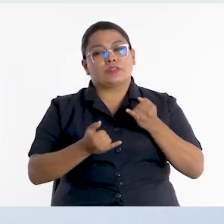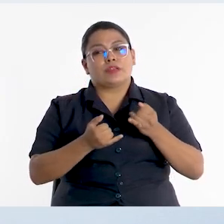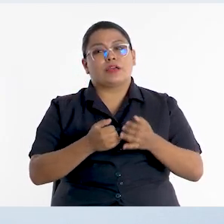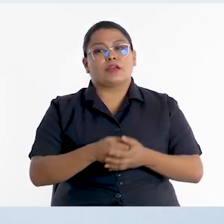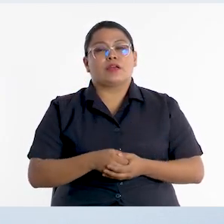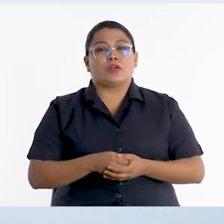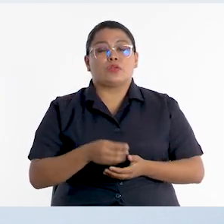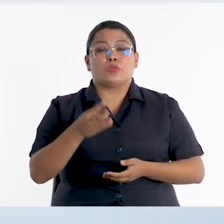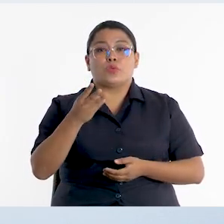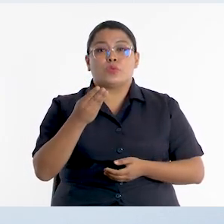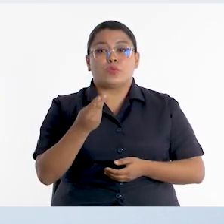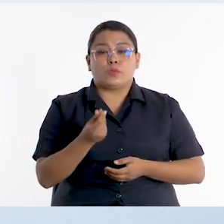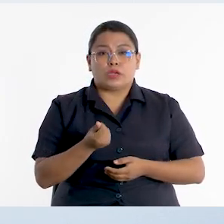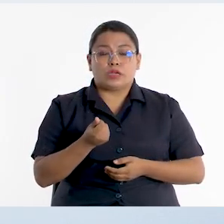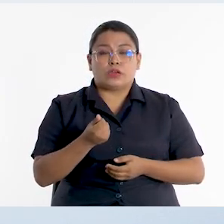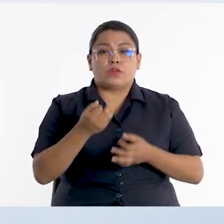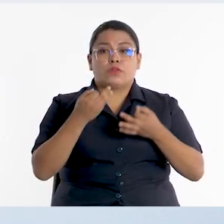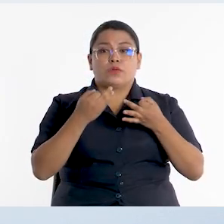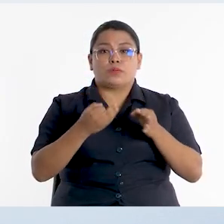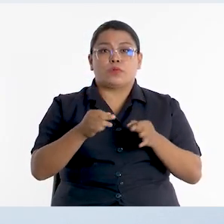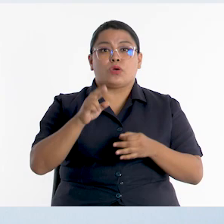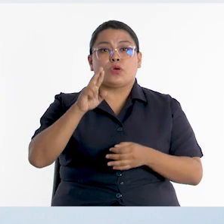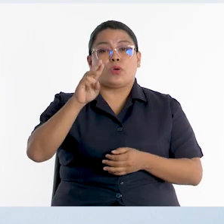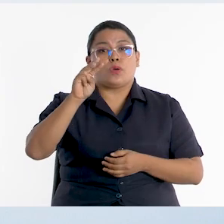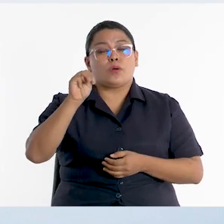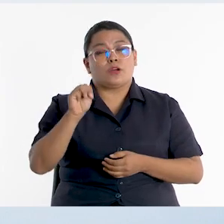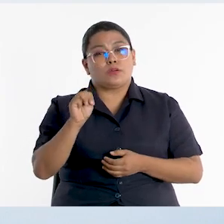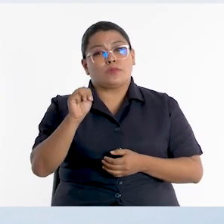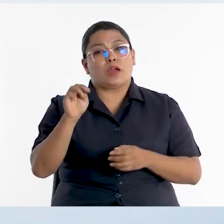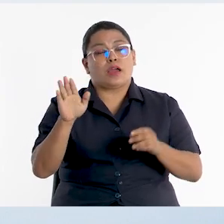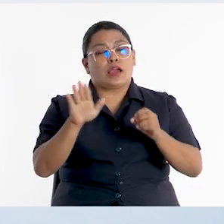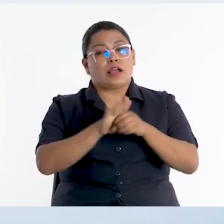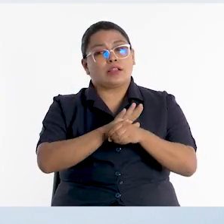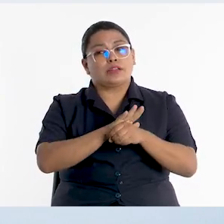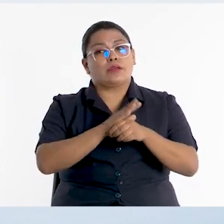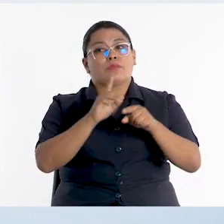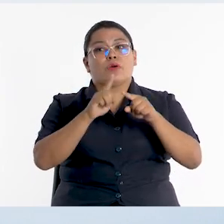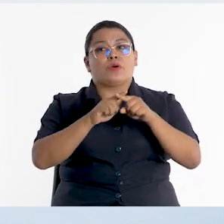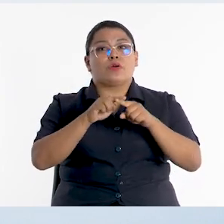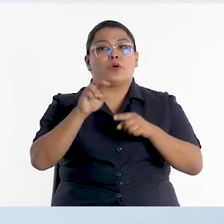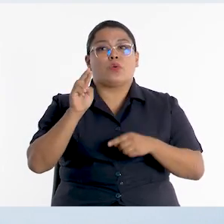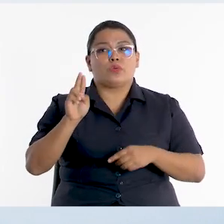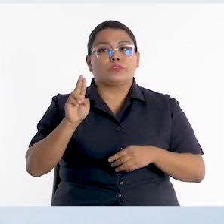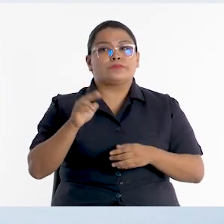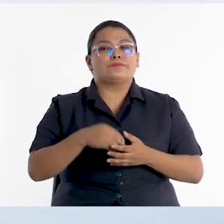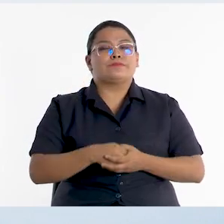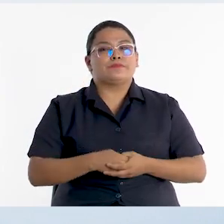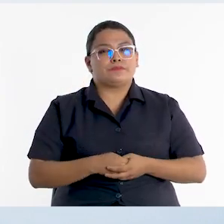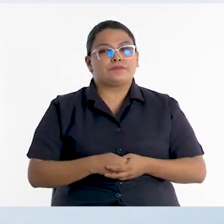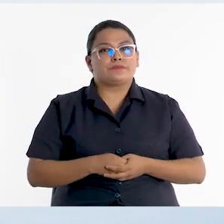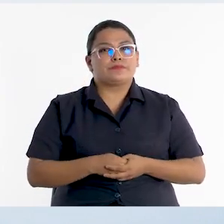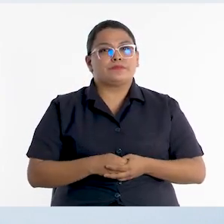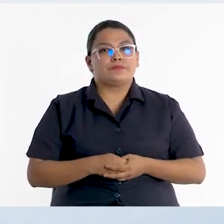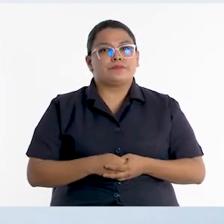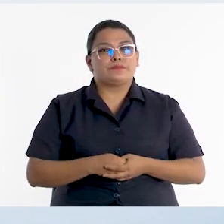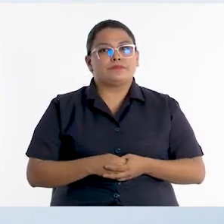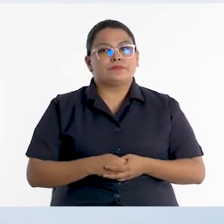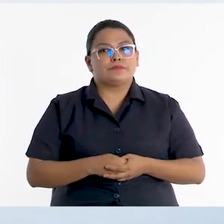Finalmente, un número formado por unidades de millares completas por un número de una